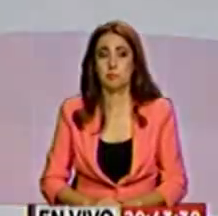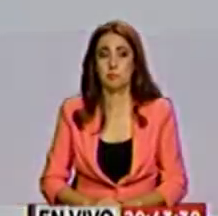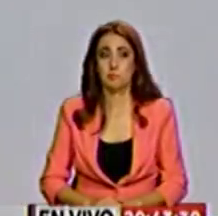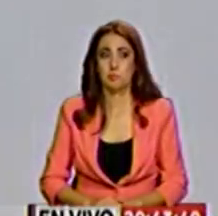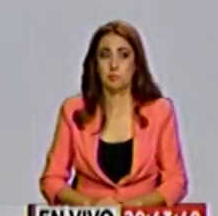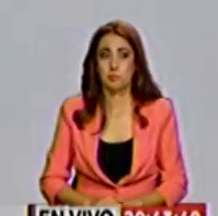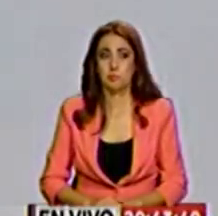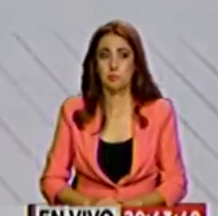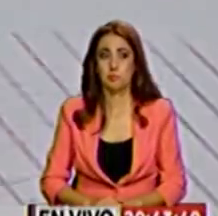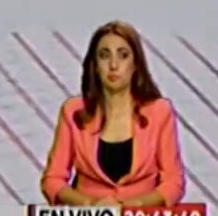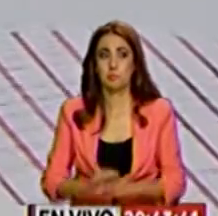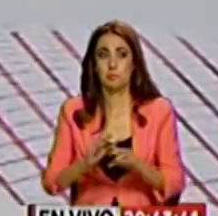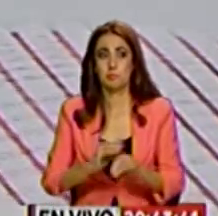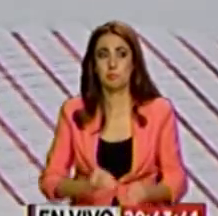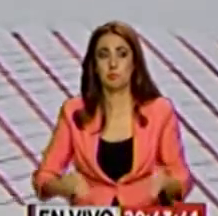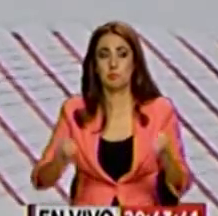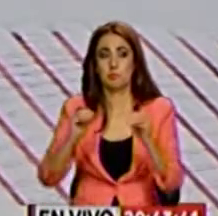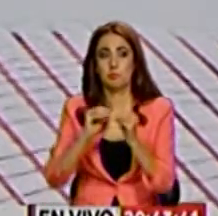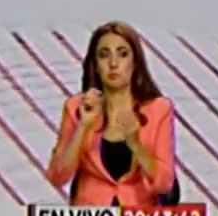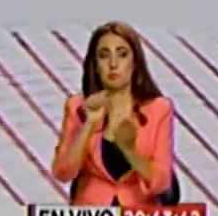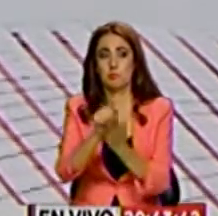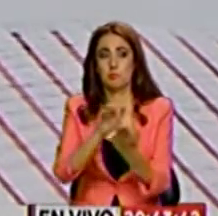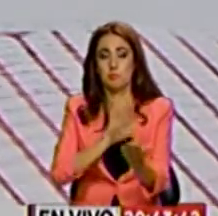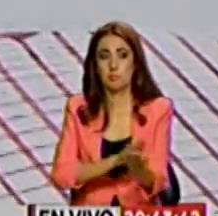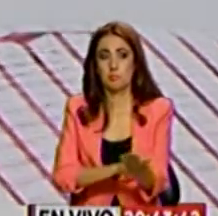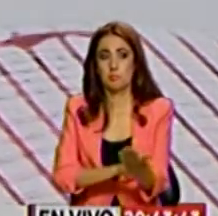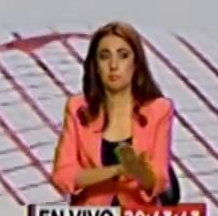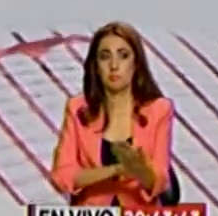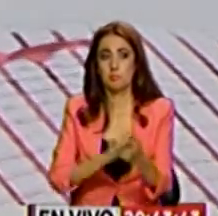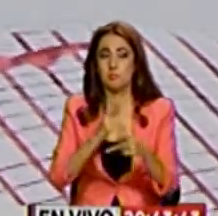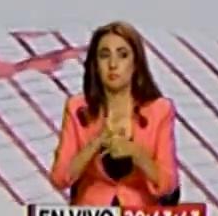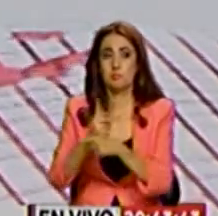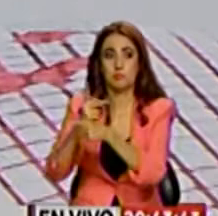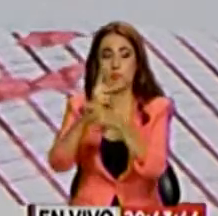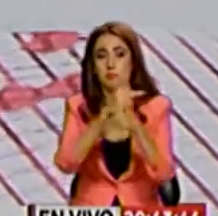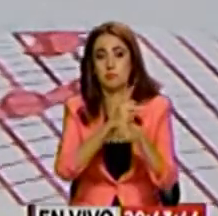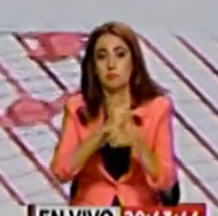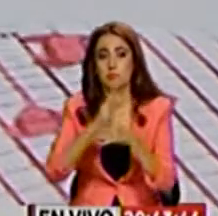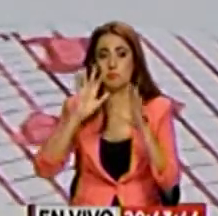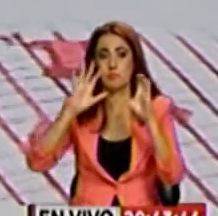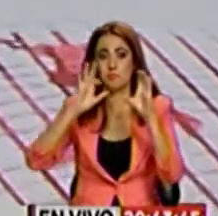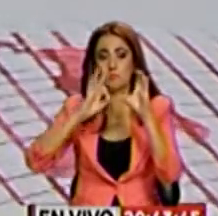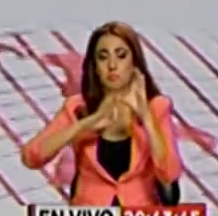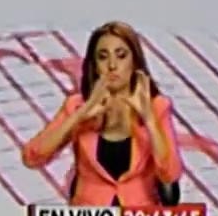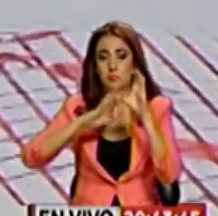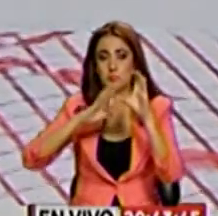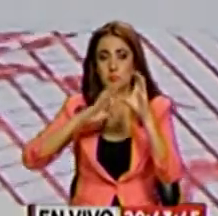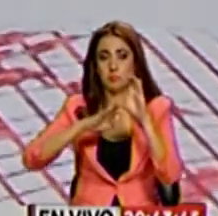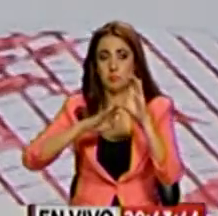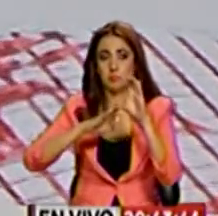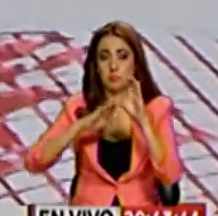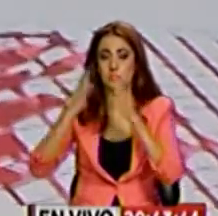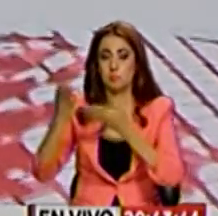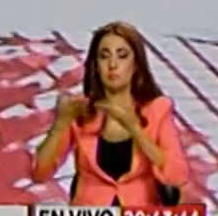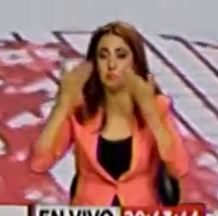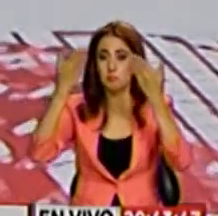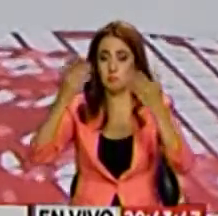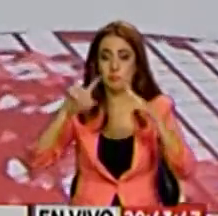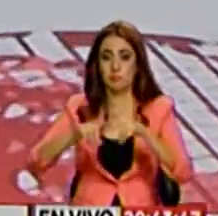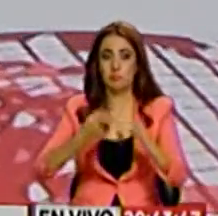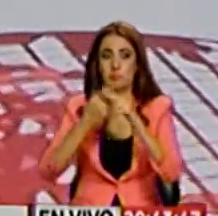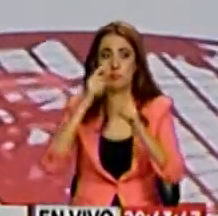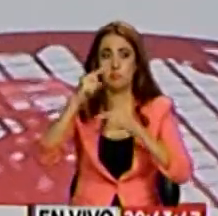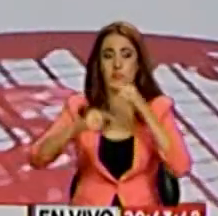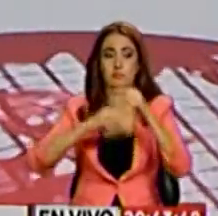Y de inmediato conoceremos la propuesta de una de las candidatas al Consejo de Participación Ciudadana y Control Social que pondrá en marcha en caso